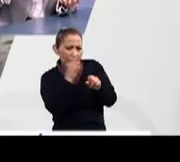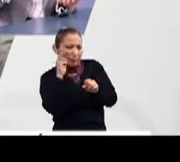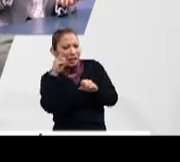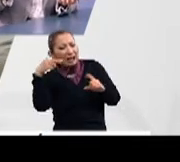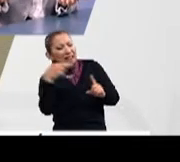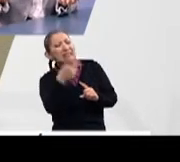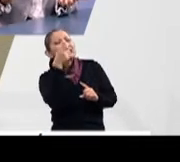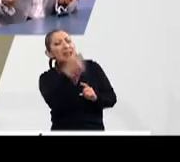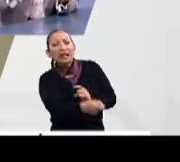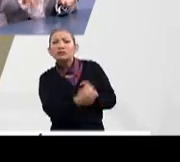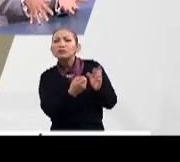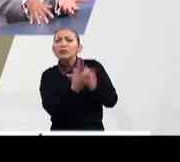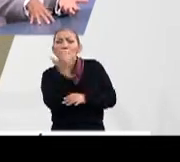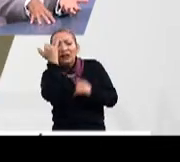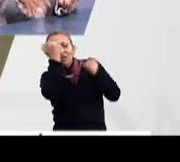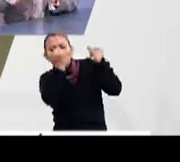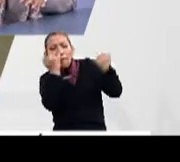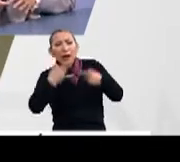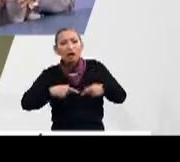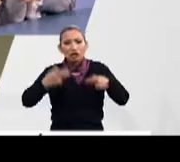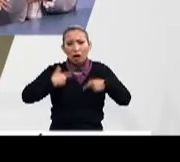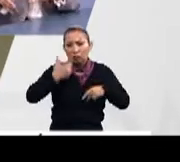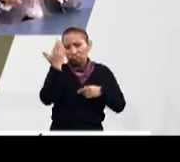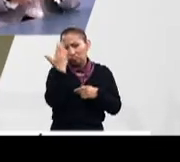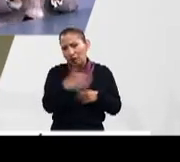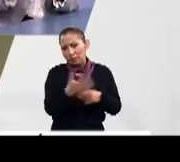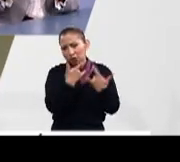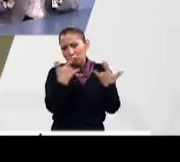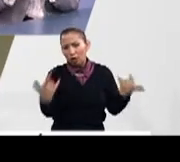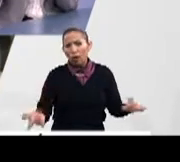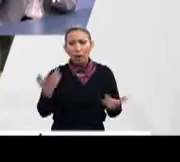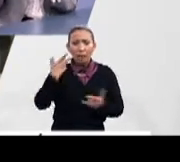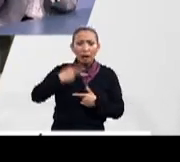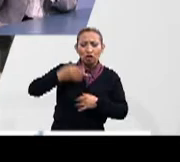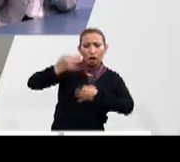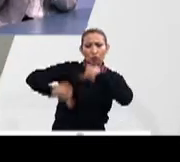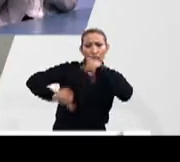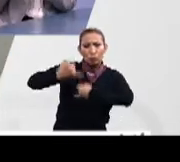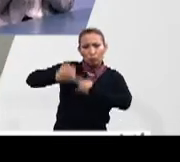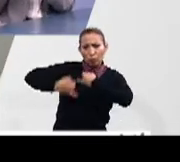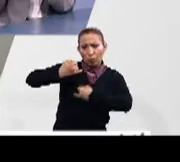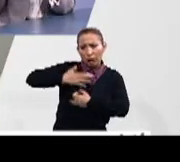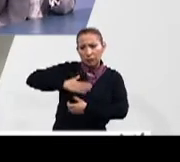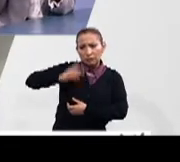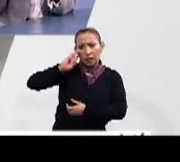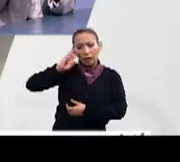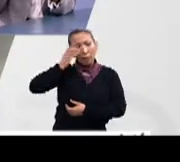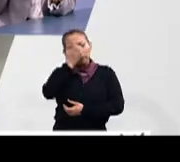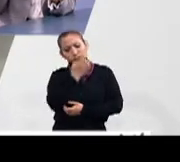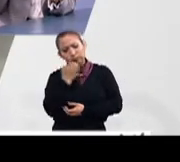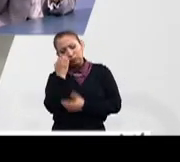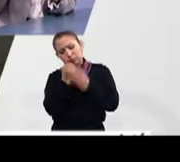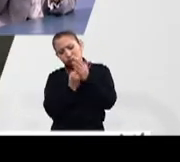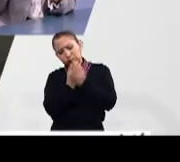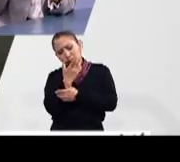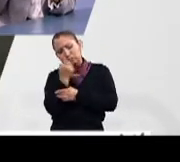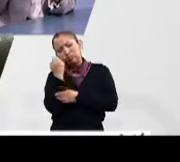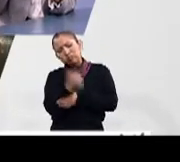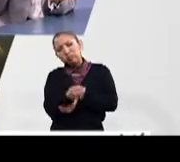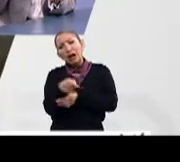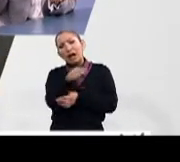miradas novedosas de historiadores, de juristas, pues que tenían una revaloración